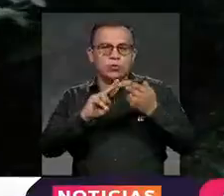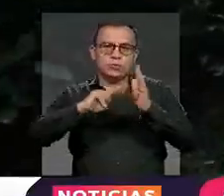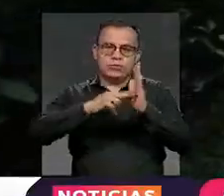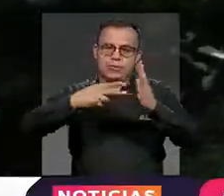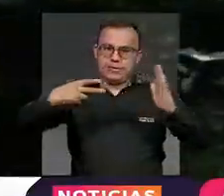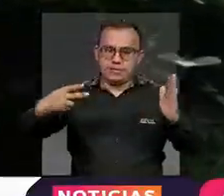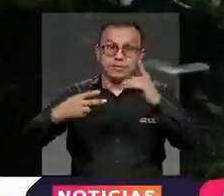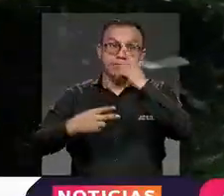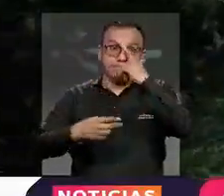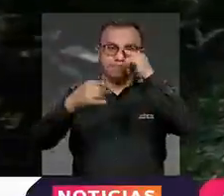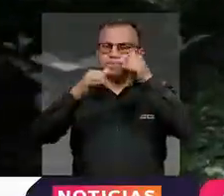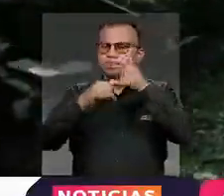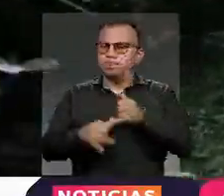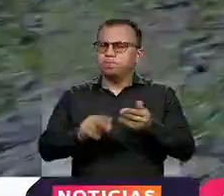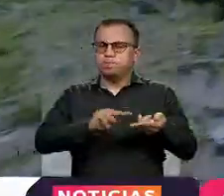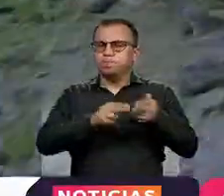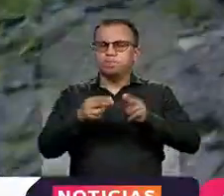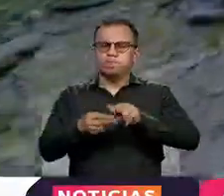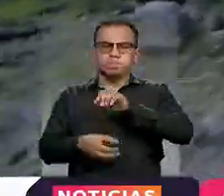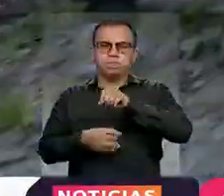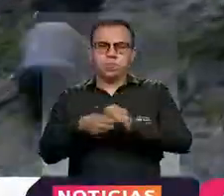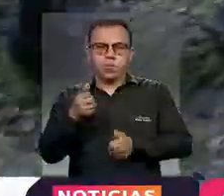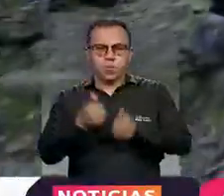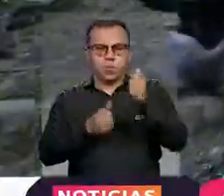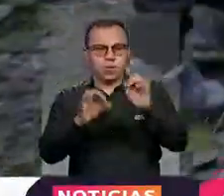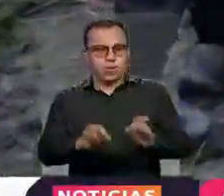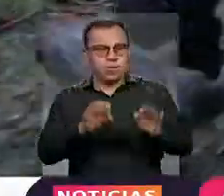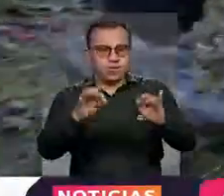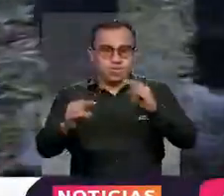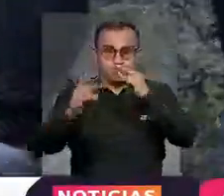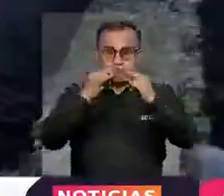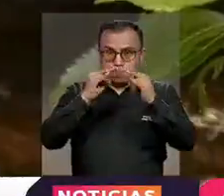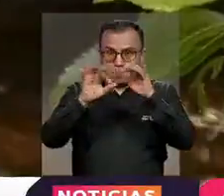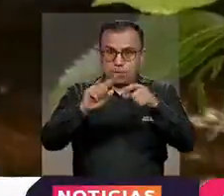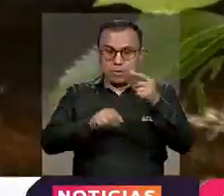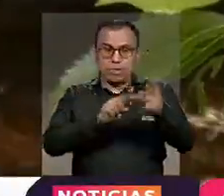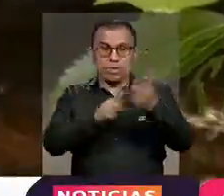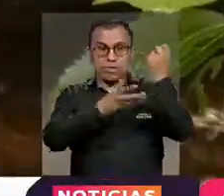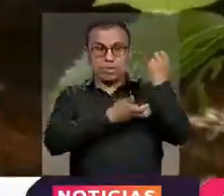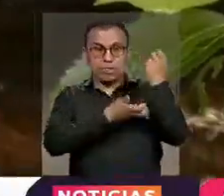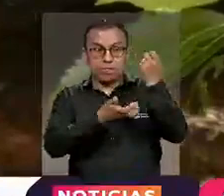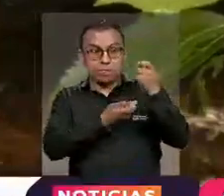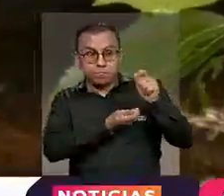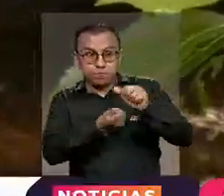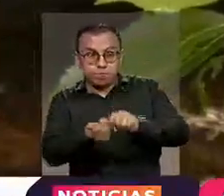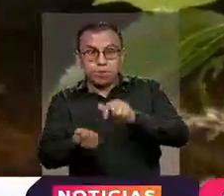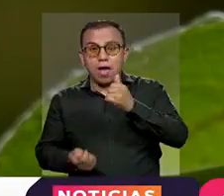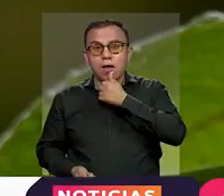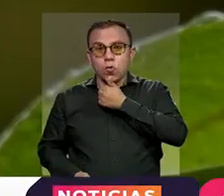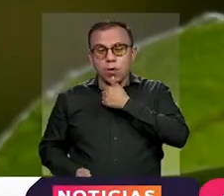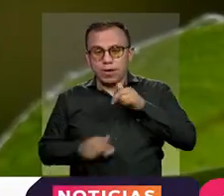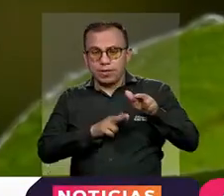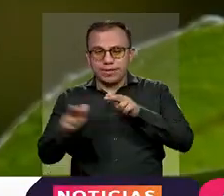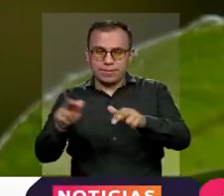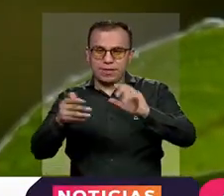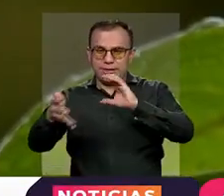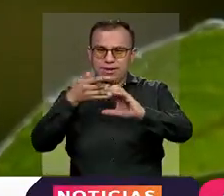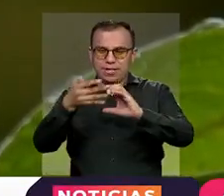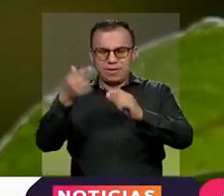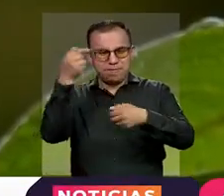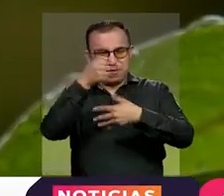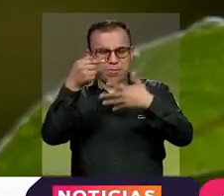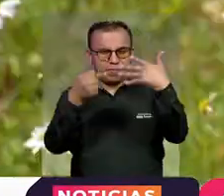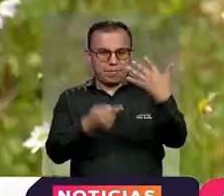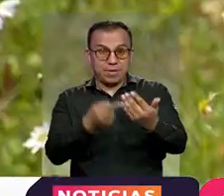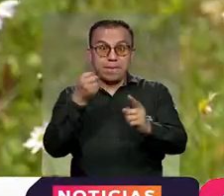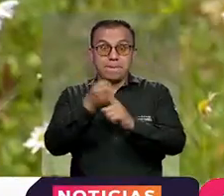y científicos en temas relacionados como calidad del aire, gestión de recursos hídricos, variabilidad climática, entre otros temas